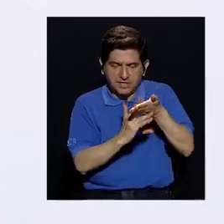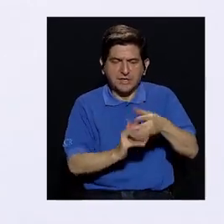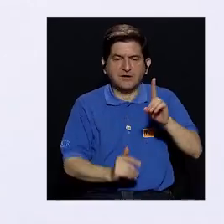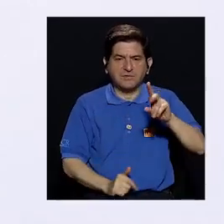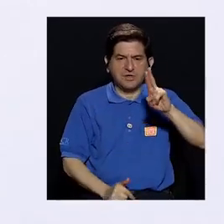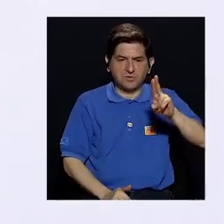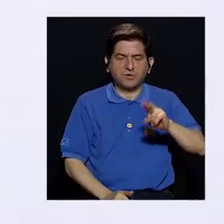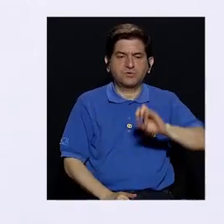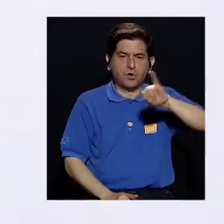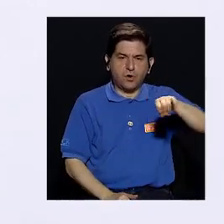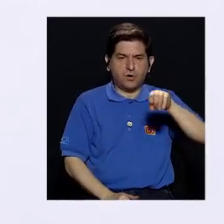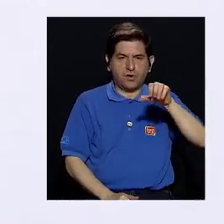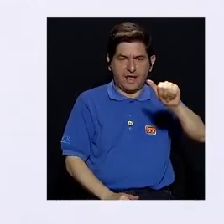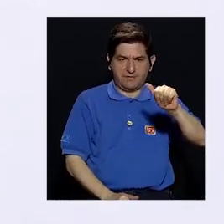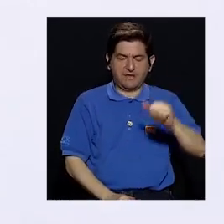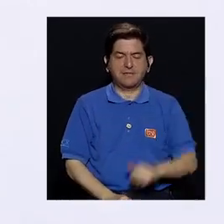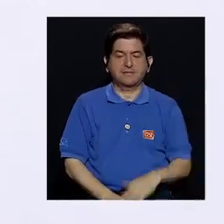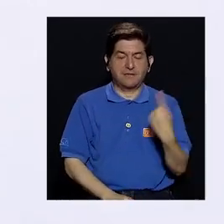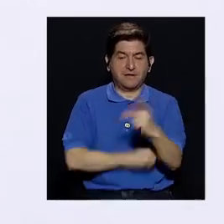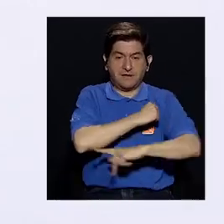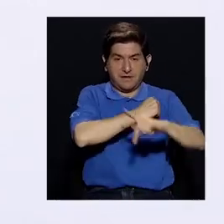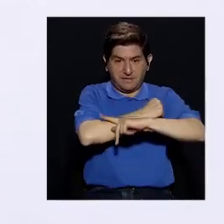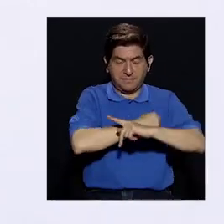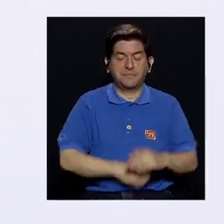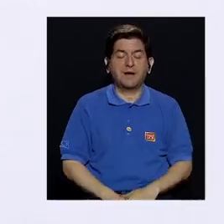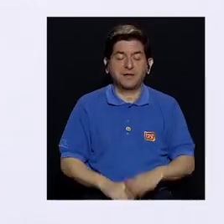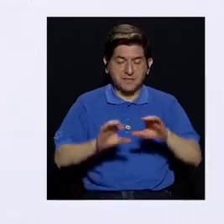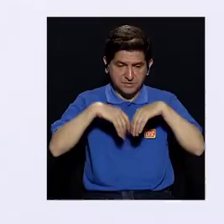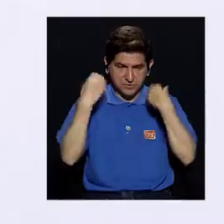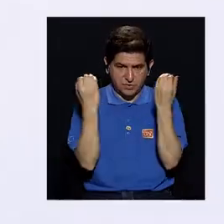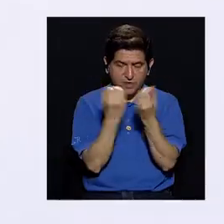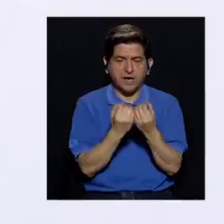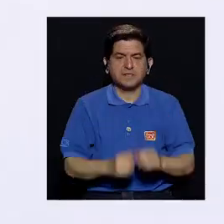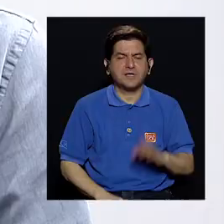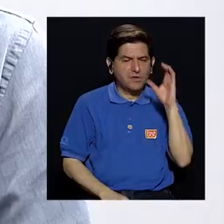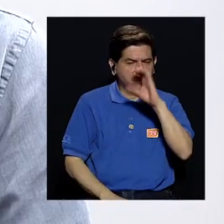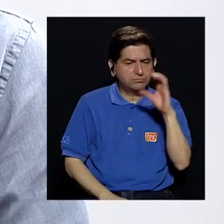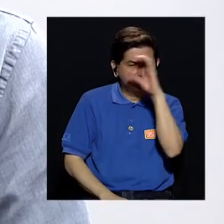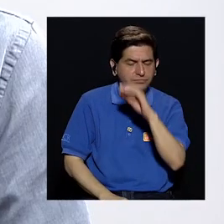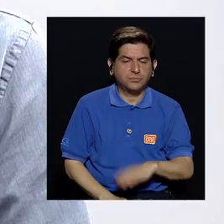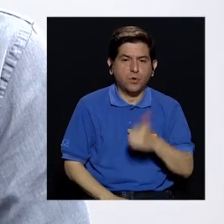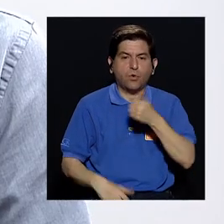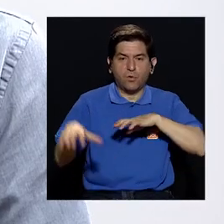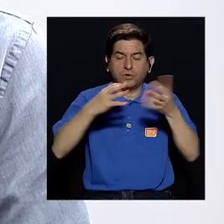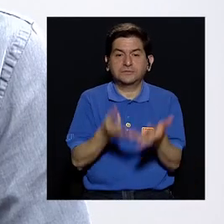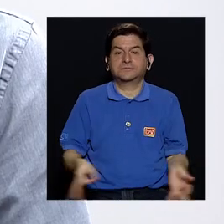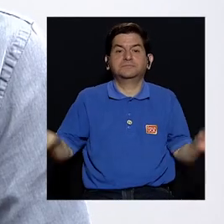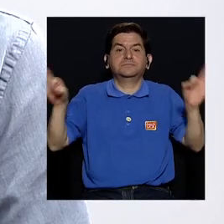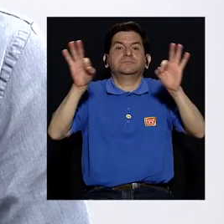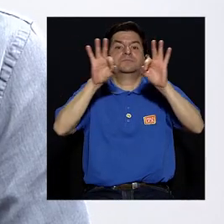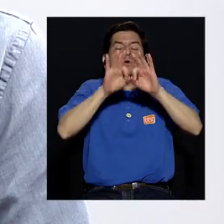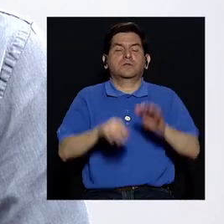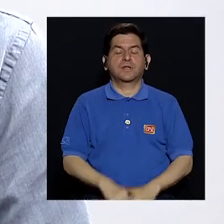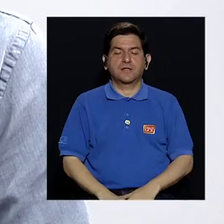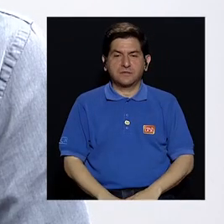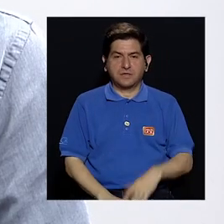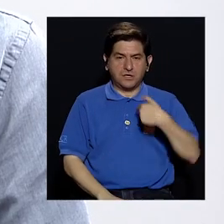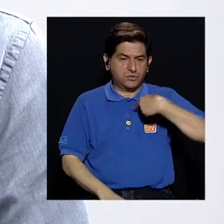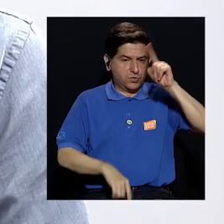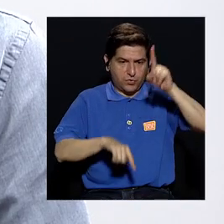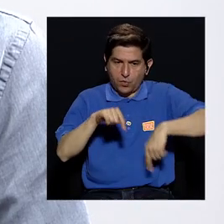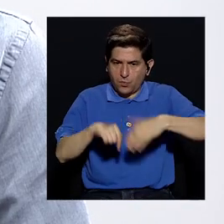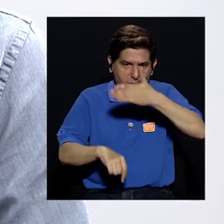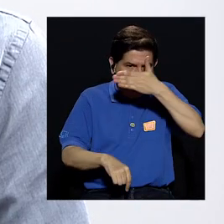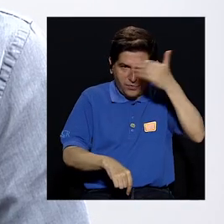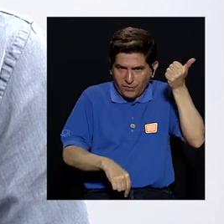allende etcétera y eso cada país lo hace según le va tocando organizar el simposio otra actividad muy importante que no puedo dejar